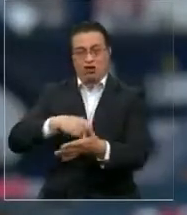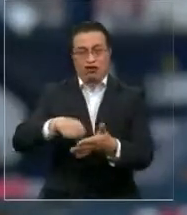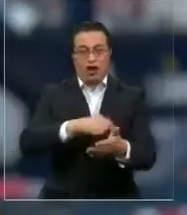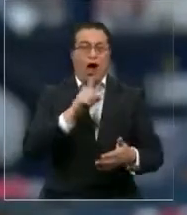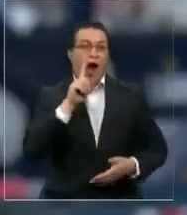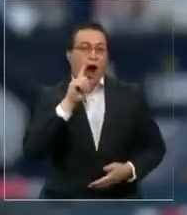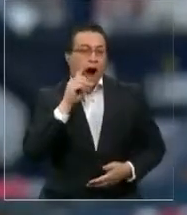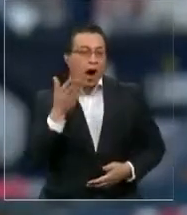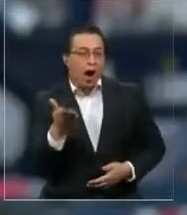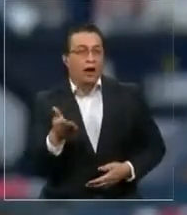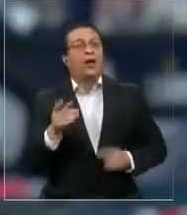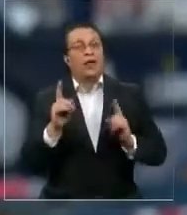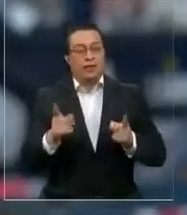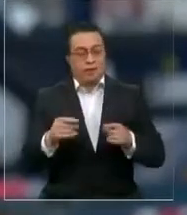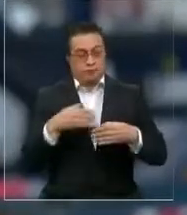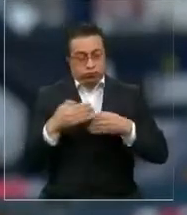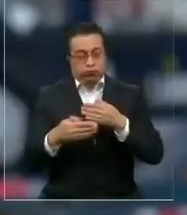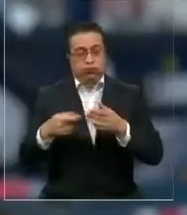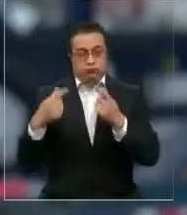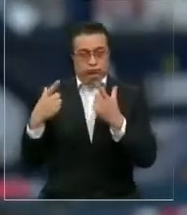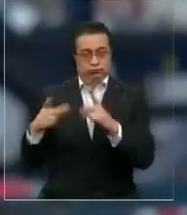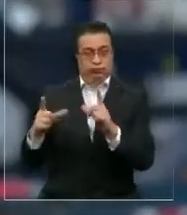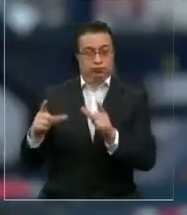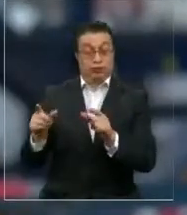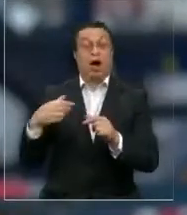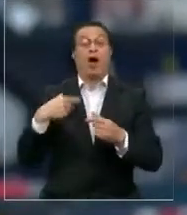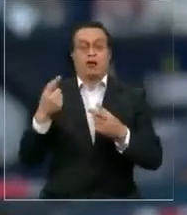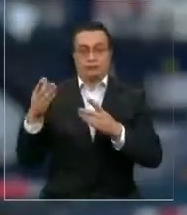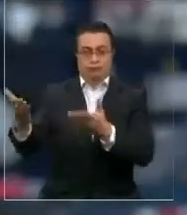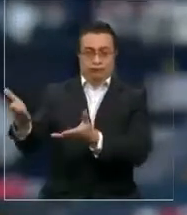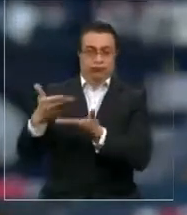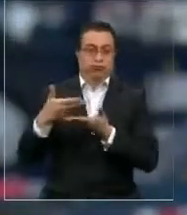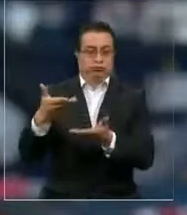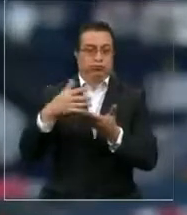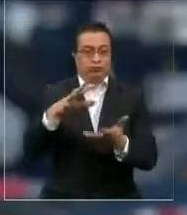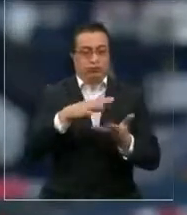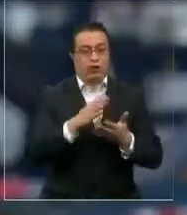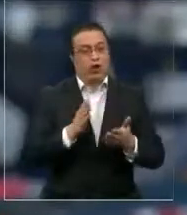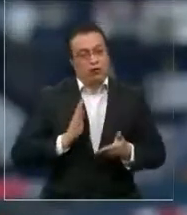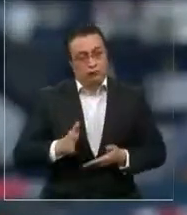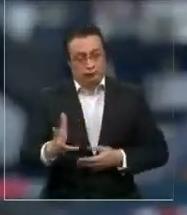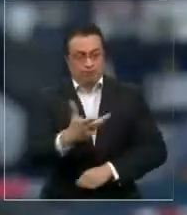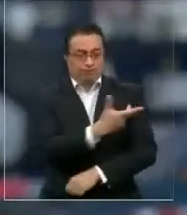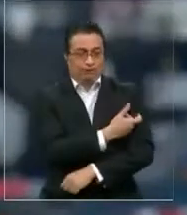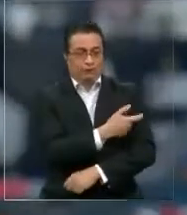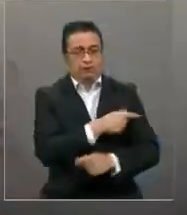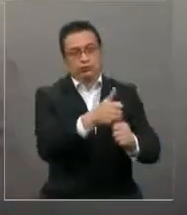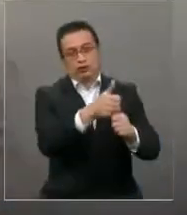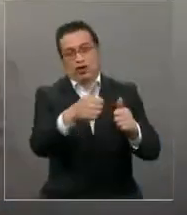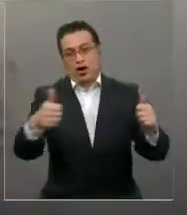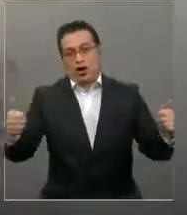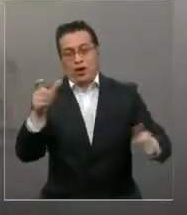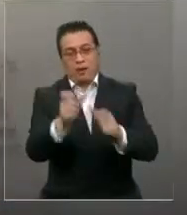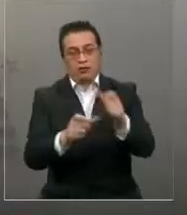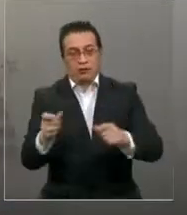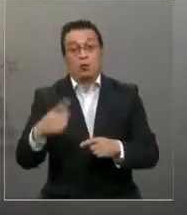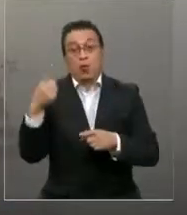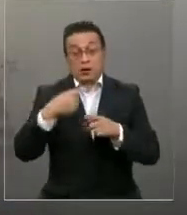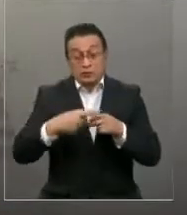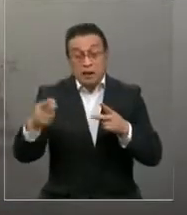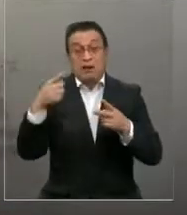que eso ocurra vamos a poder recibir las vacunas de los otros laboratorios para seguir vacunando al resto de la población. Cada